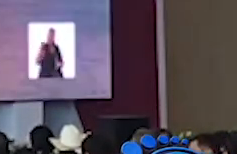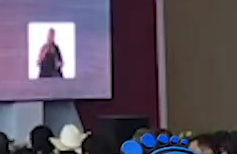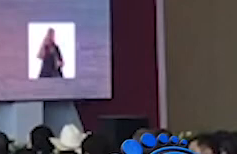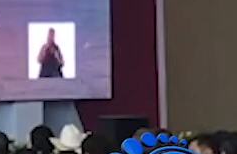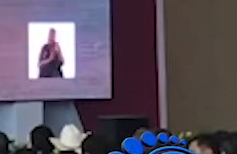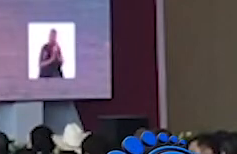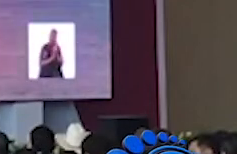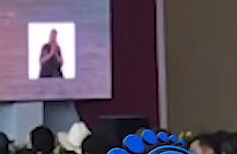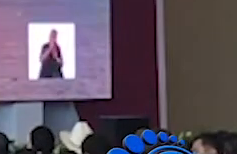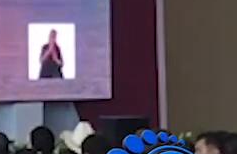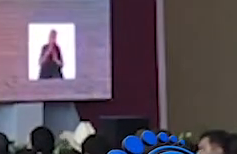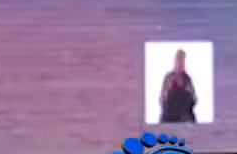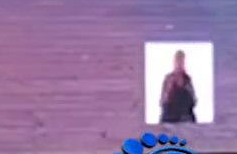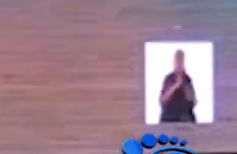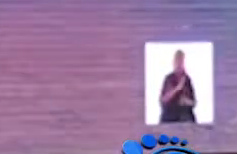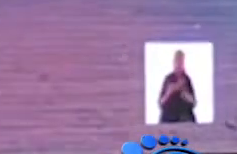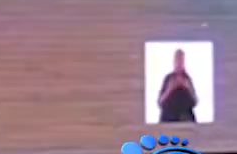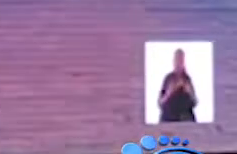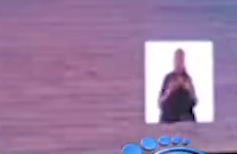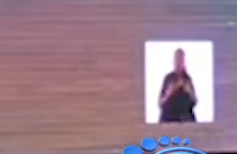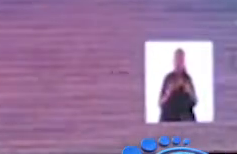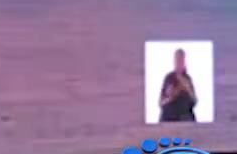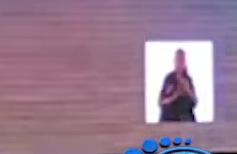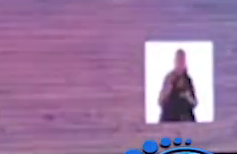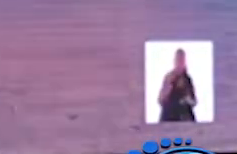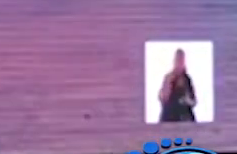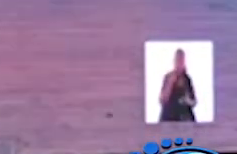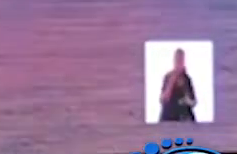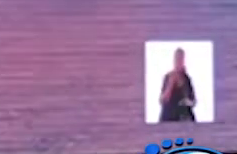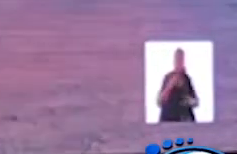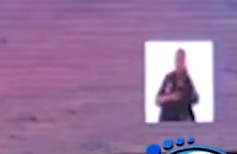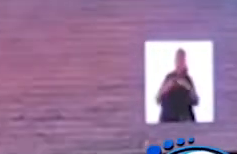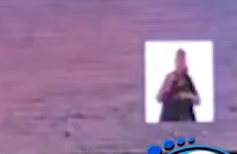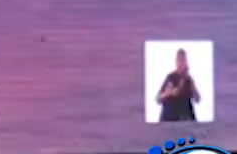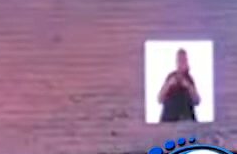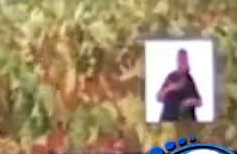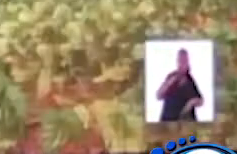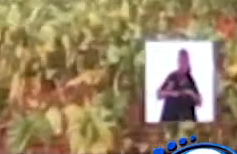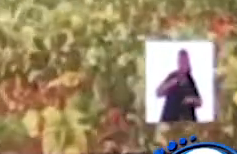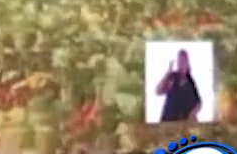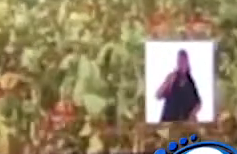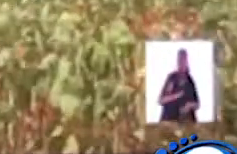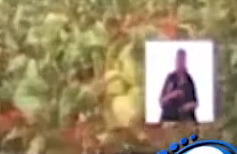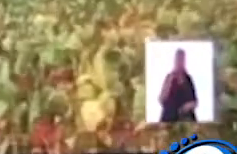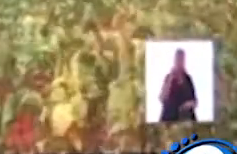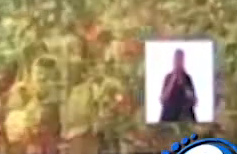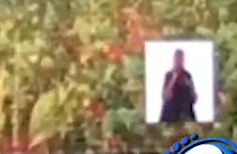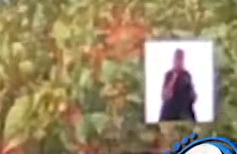estado autosuficiente y con una economía fortalecida. Estos ejes